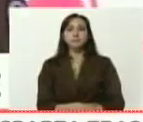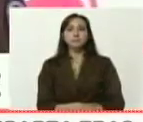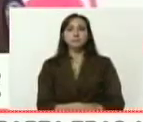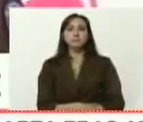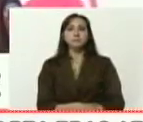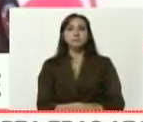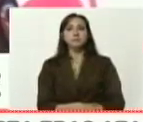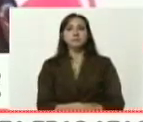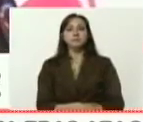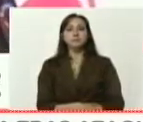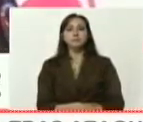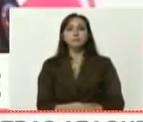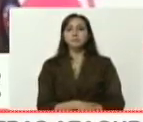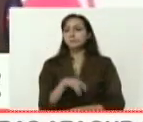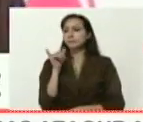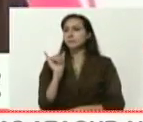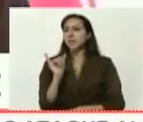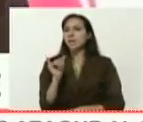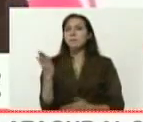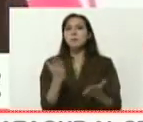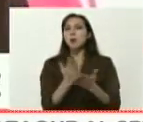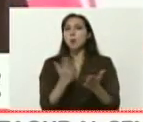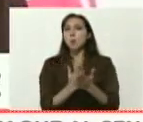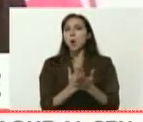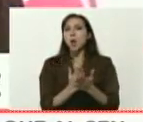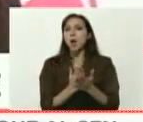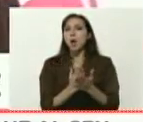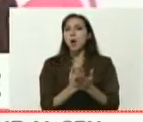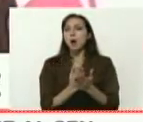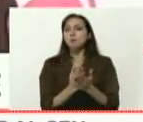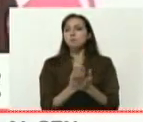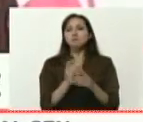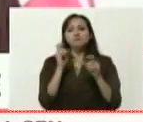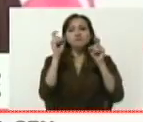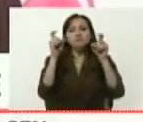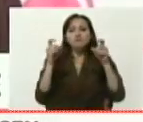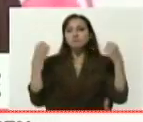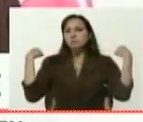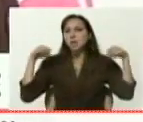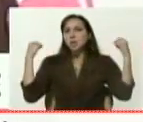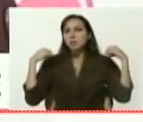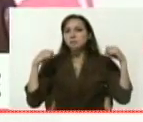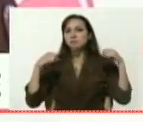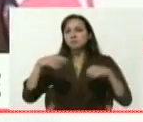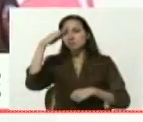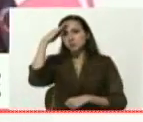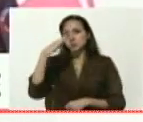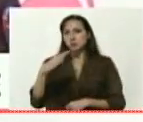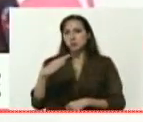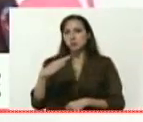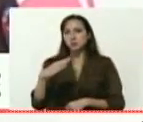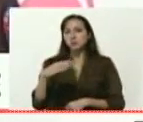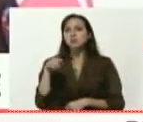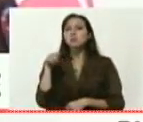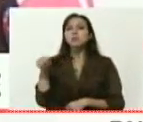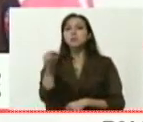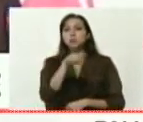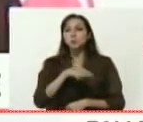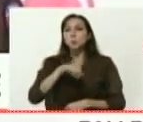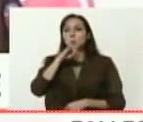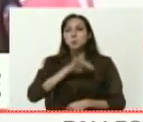Así, en esa escuela eran entrenados oficial totalmente a su arraigo y a su historia